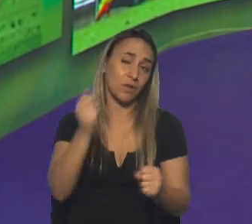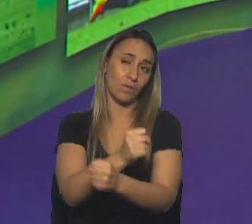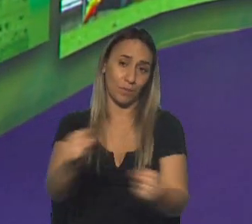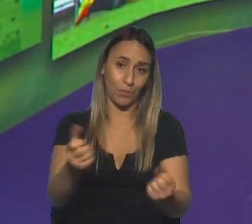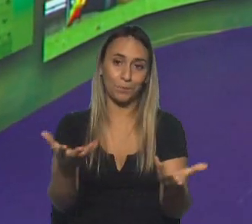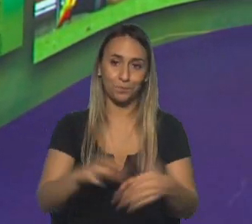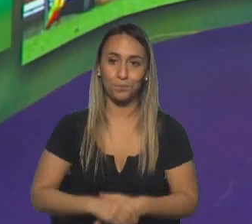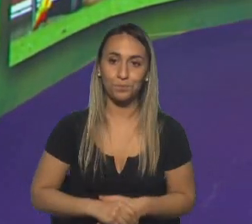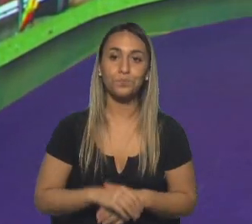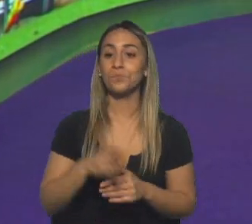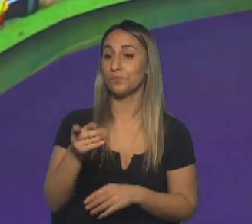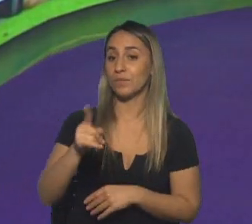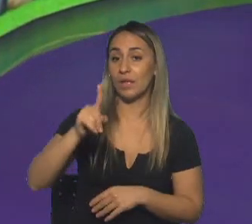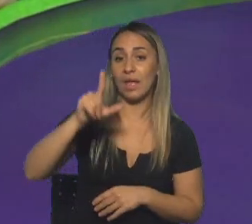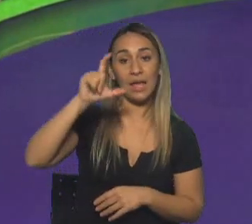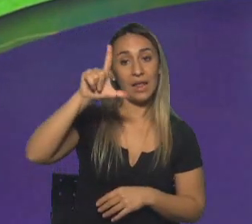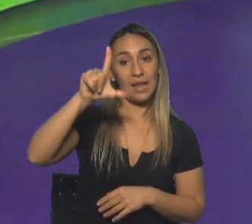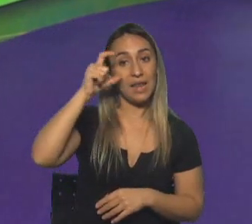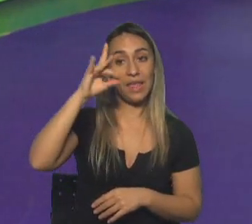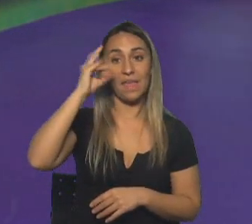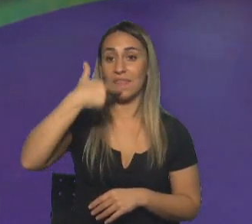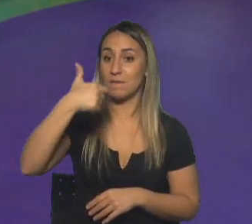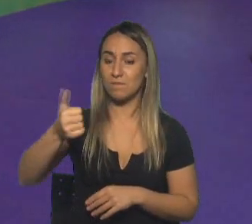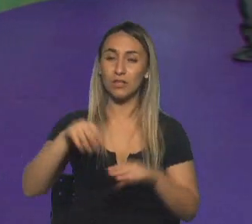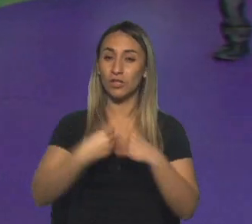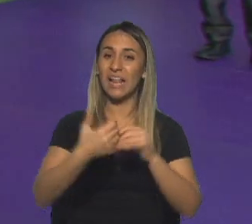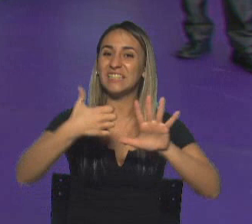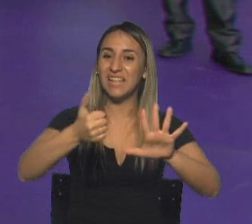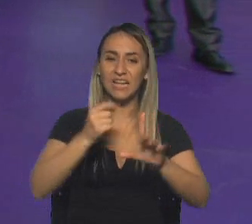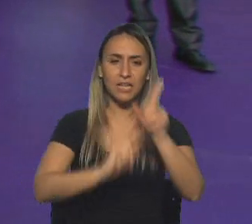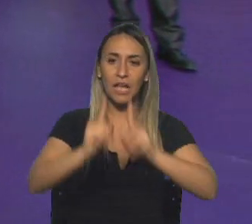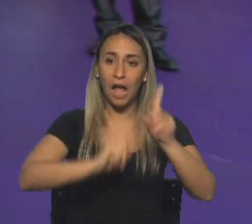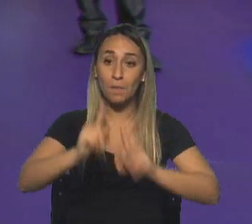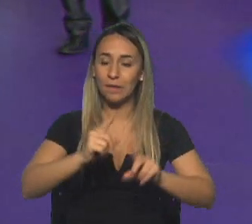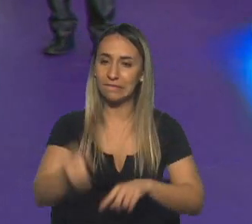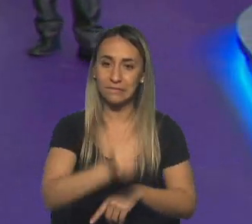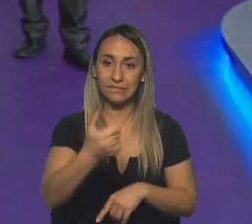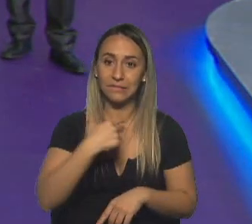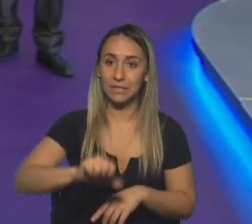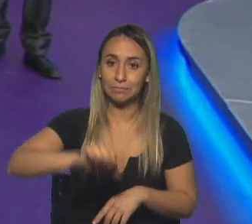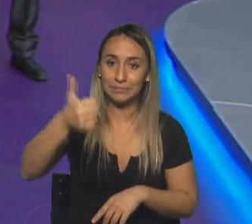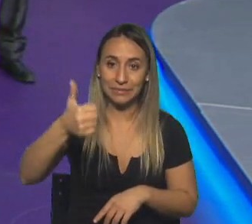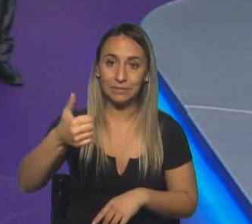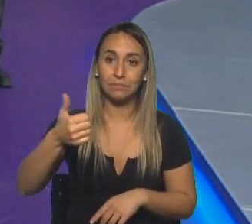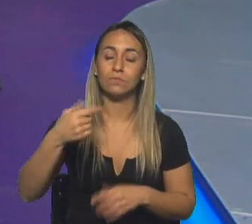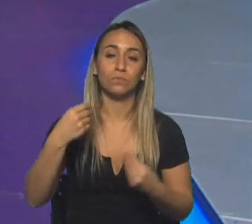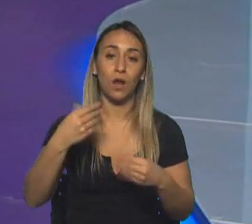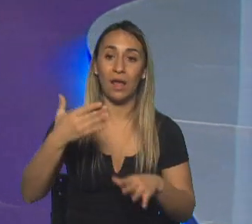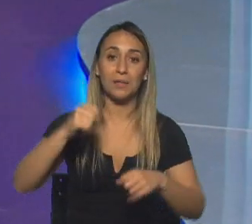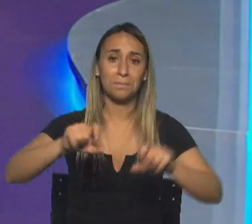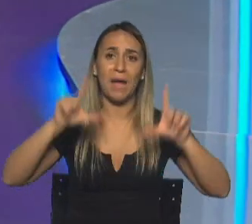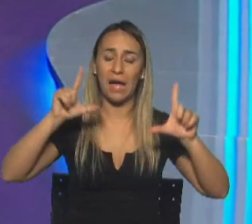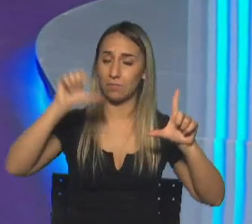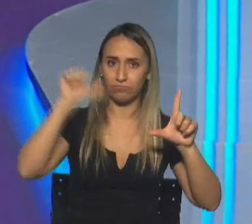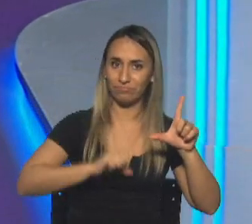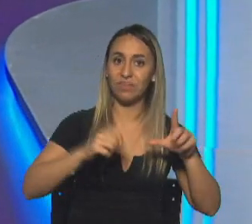Mario Ledesma metió 6 cambios en busca del milagro, en busca de borrar esa pala de imagen que habían